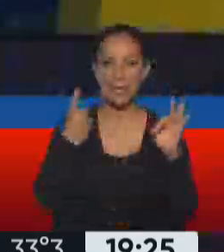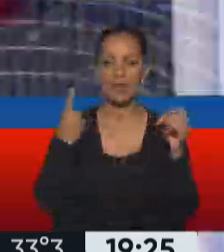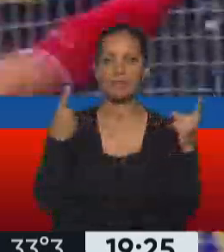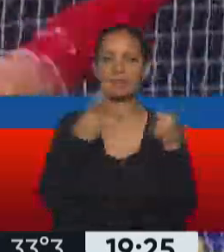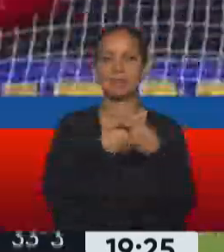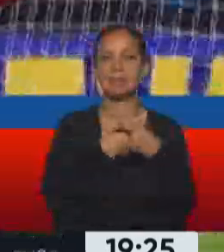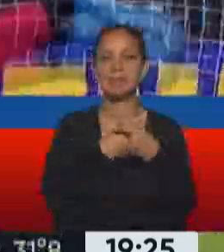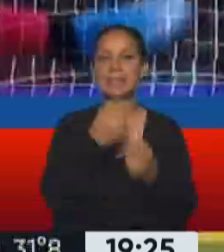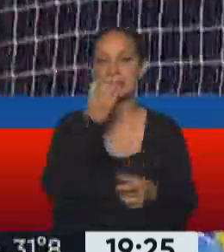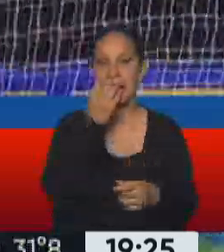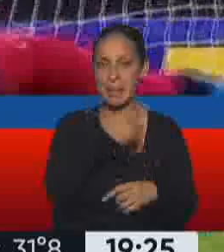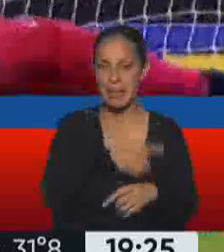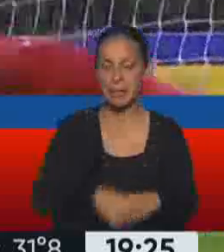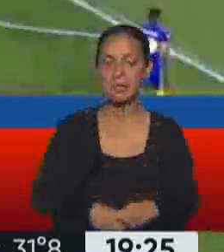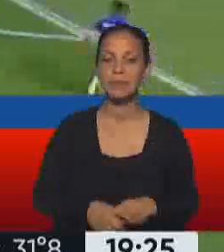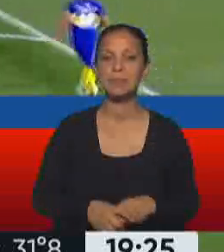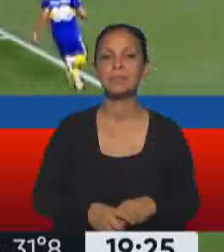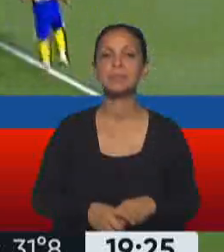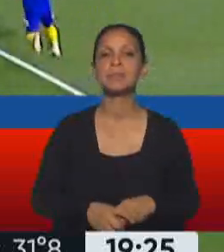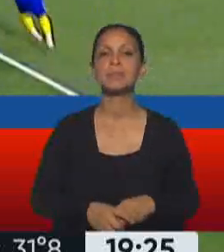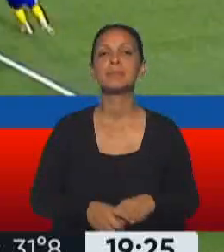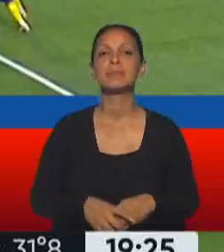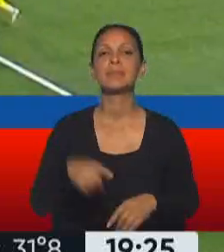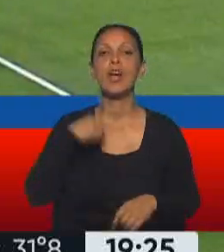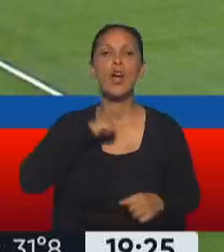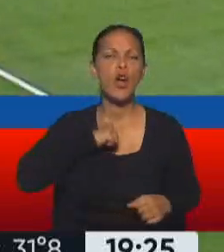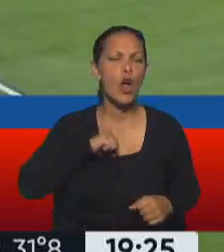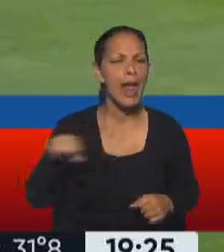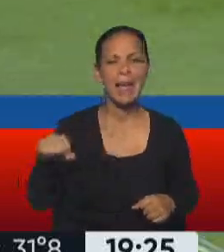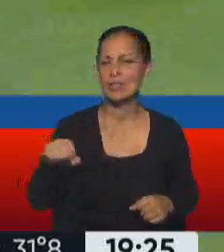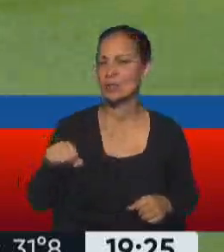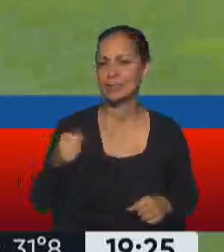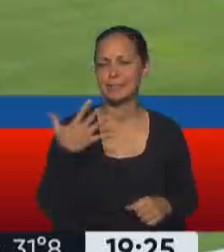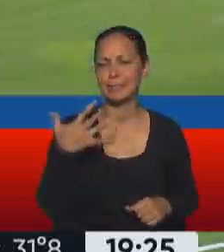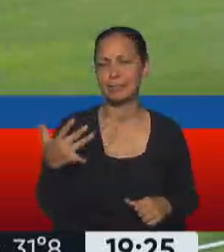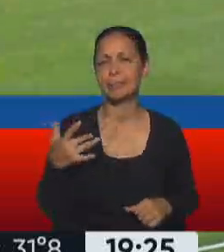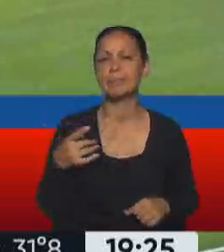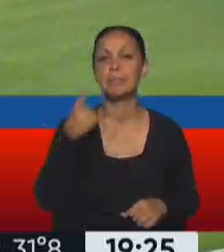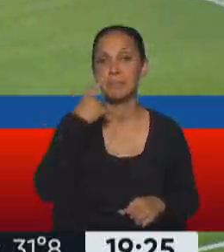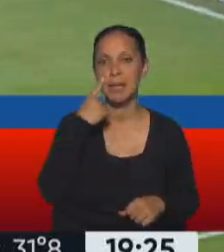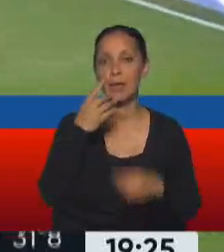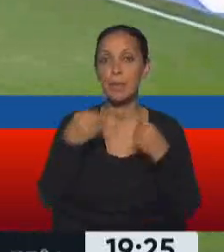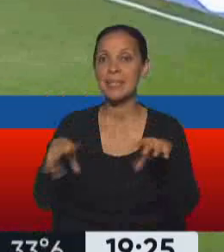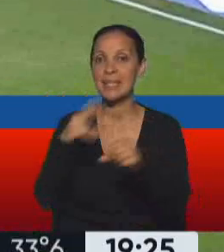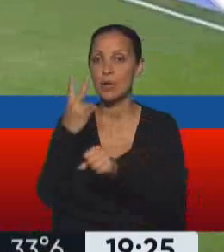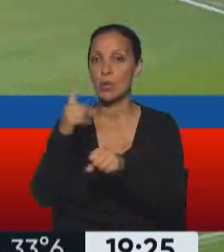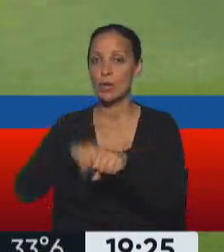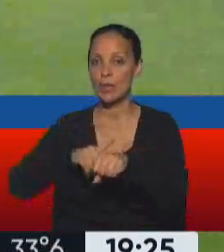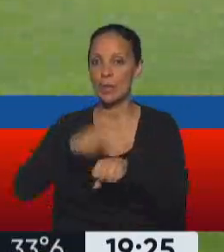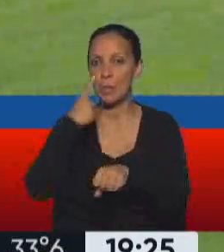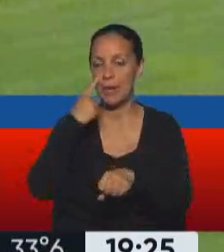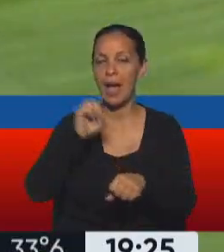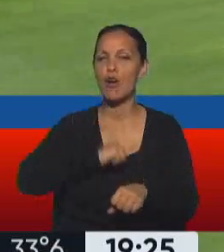a Sarmiento. Y hablando de golazos, cuando arranca la segunda etapa, ahora vas a ver en un ratito el gol de